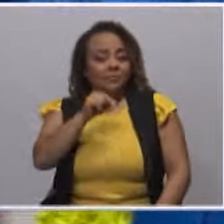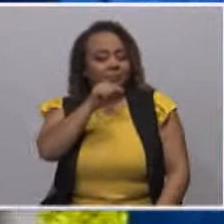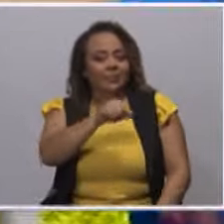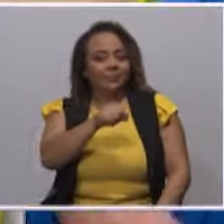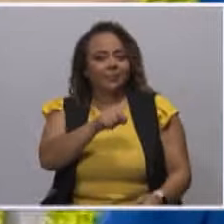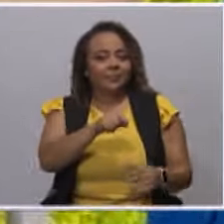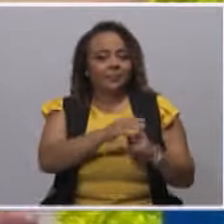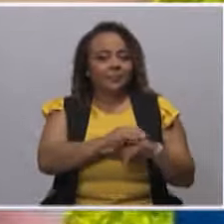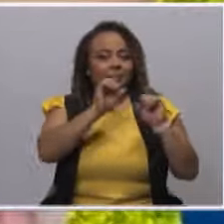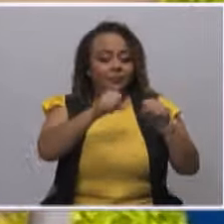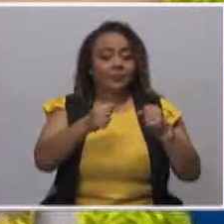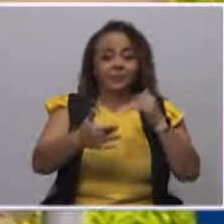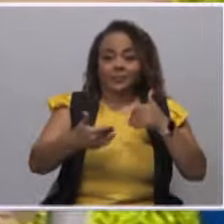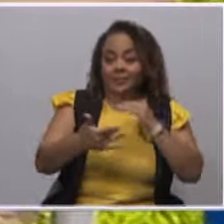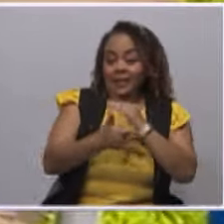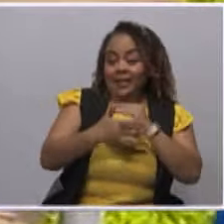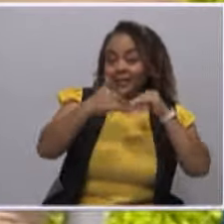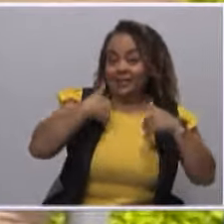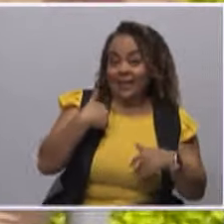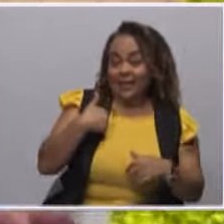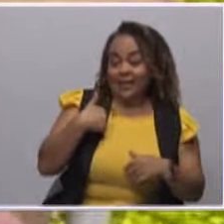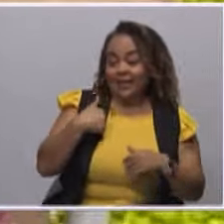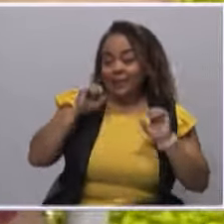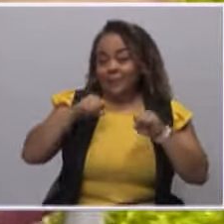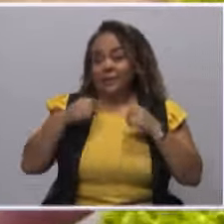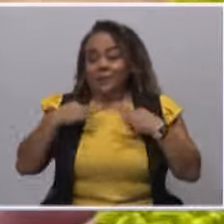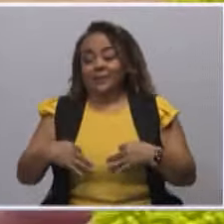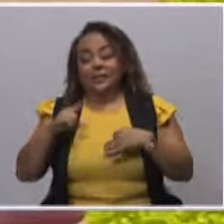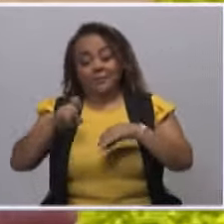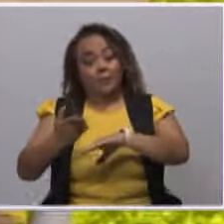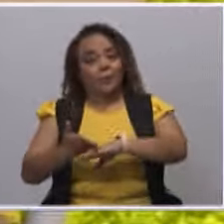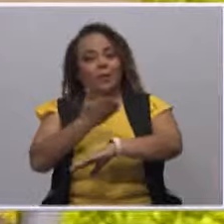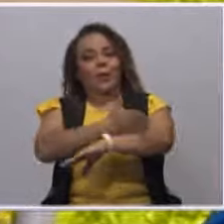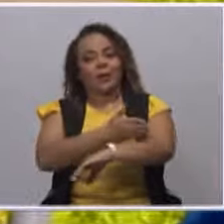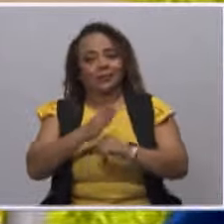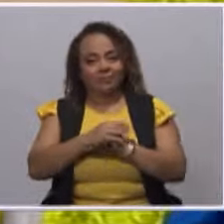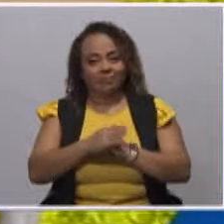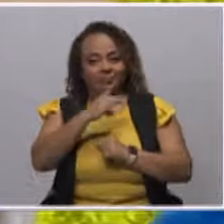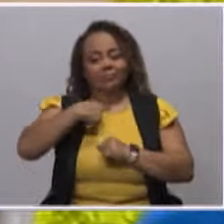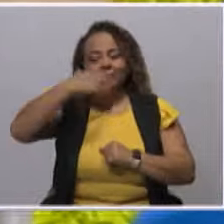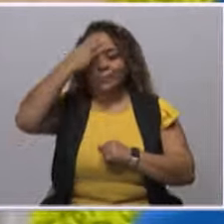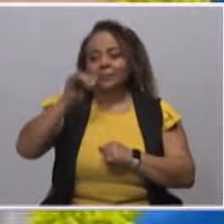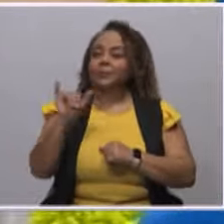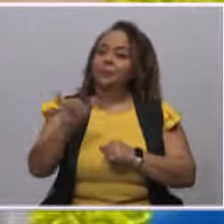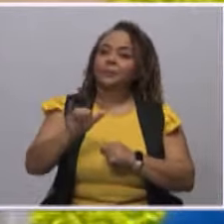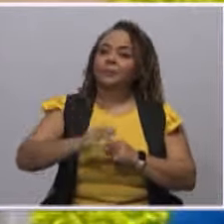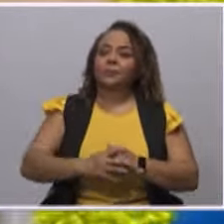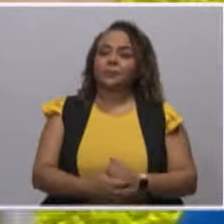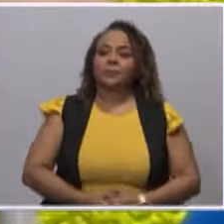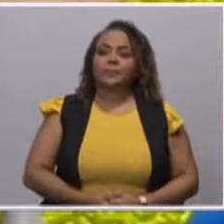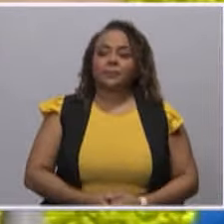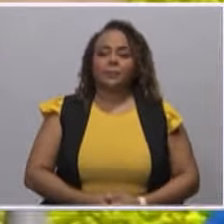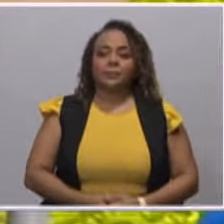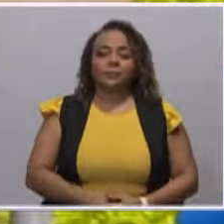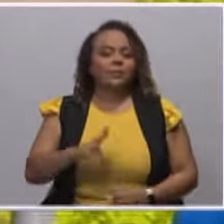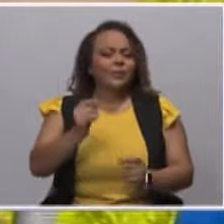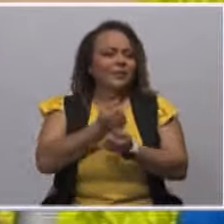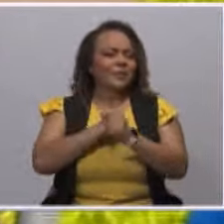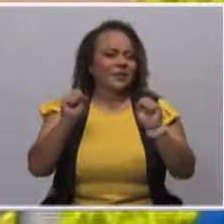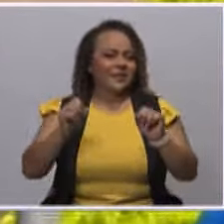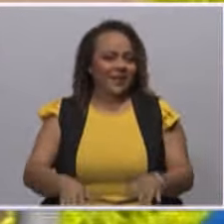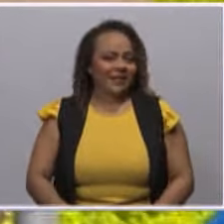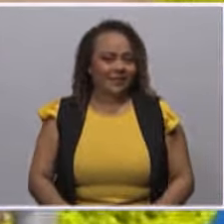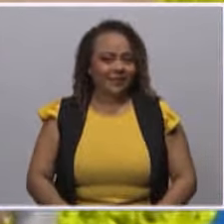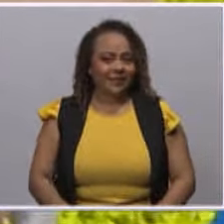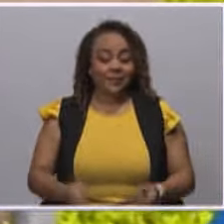capacidades técnicas la tienen las capacidades físicas las tenemos que mejorar y yo digo que también porque no es imposible ahora el